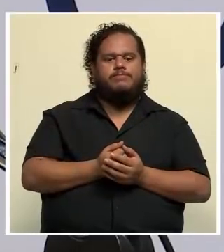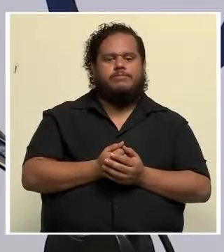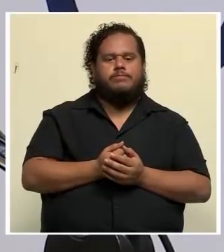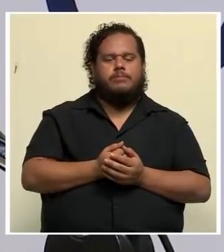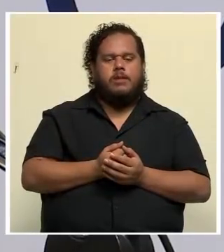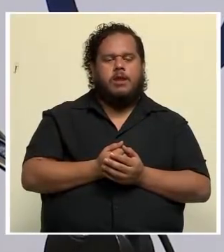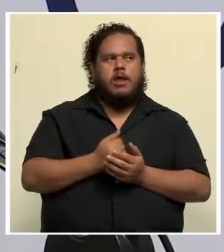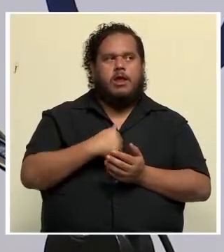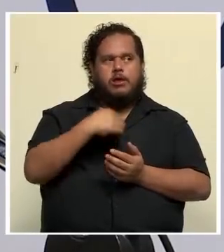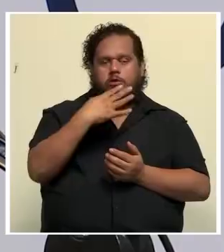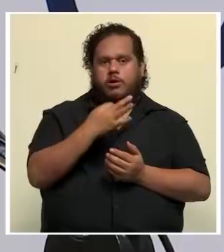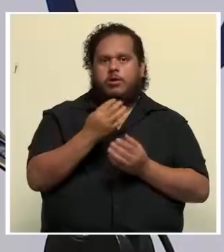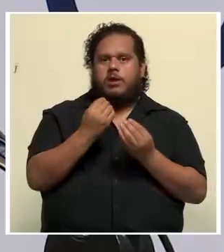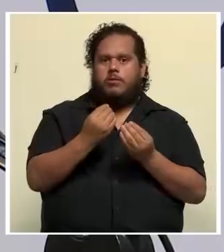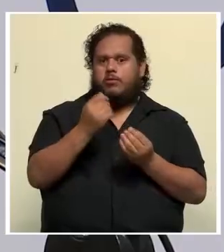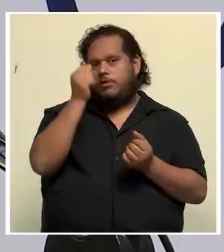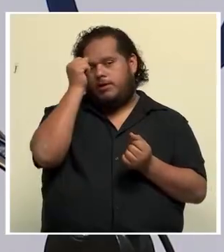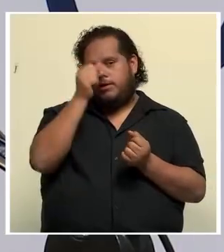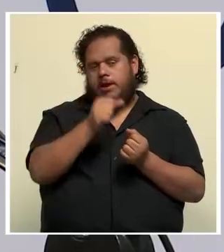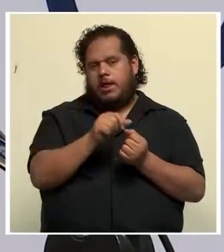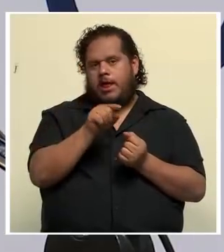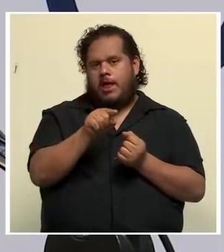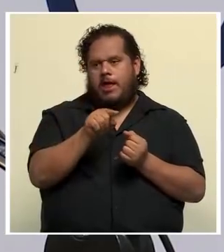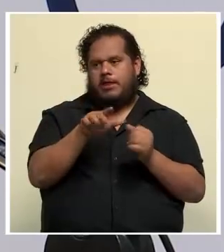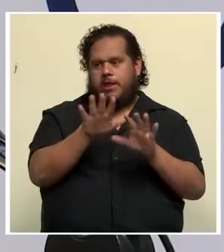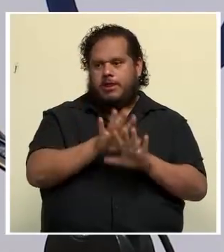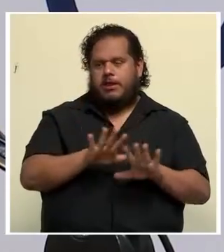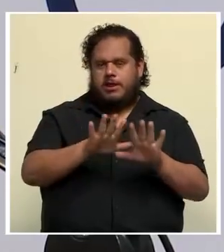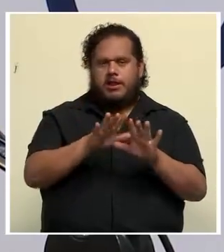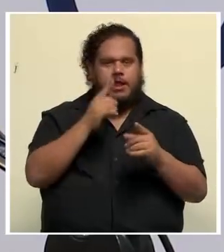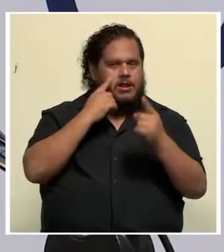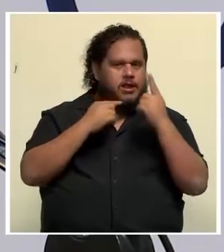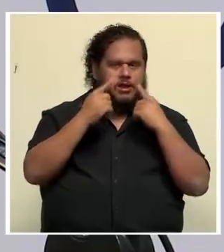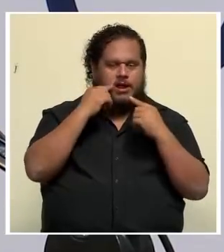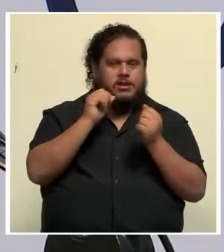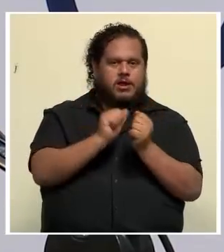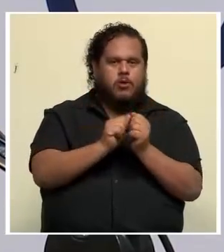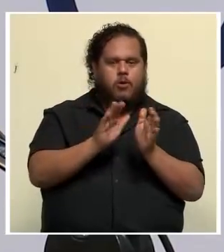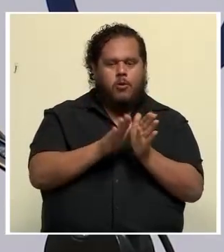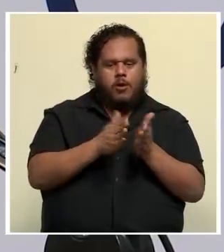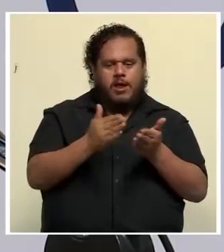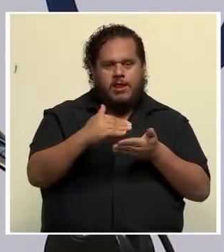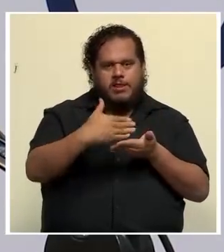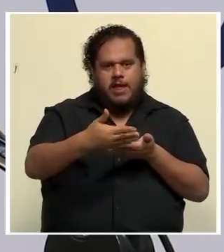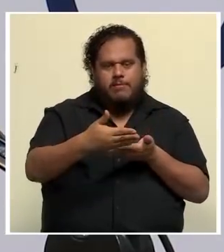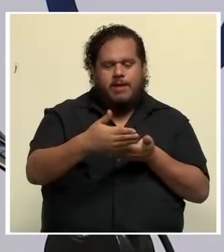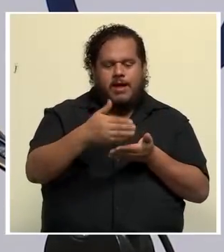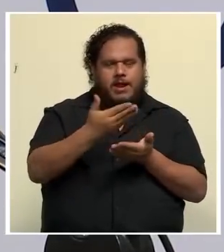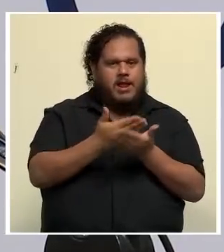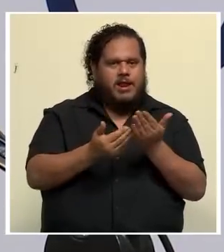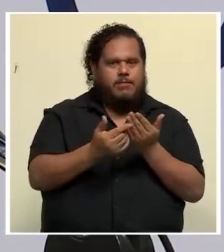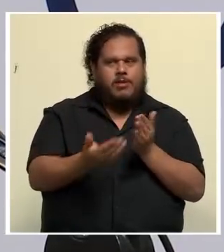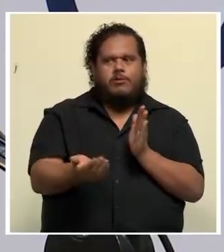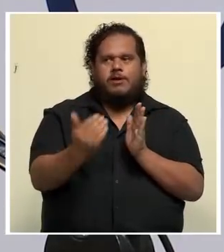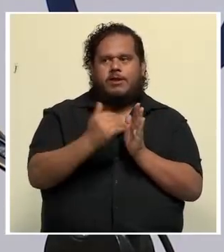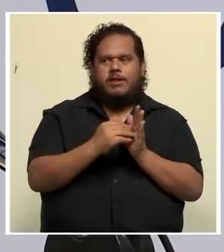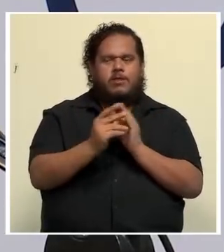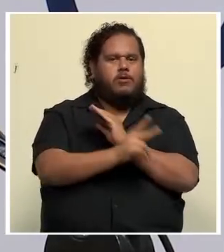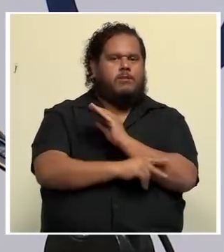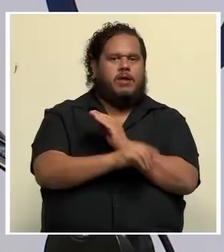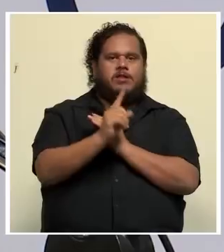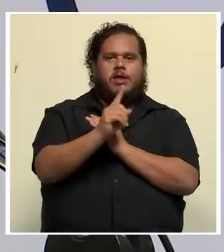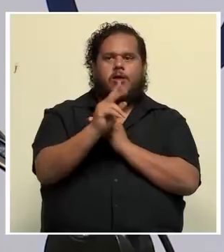que yo creo que muchos recordarán aquellas escenas de llanto con tamal en mano, regresando al país en una